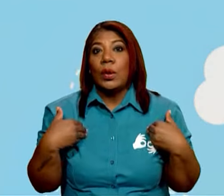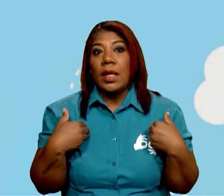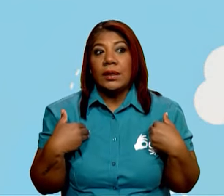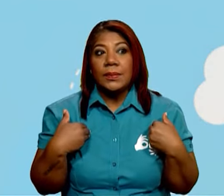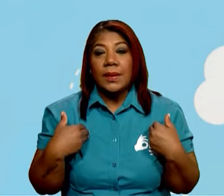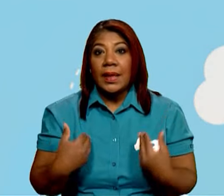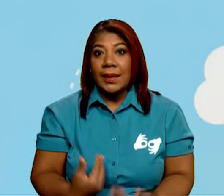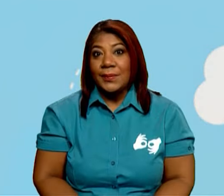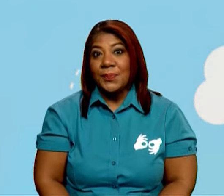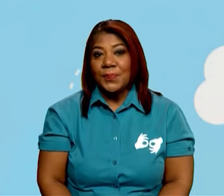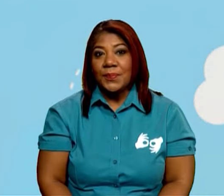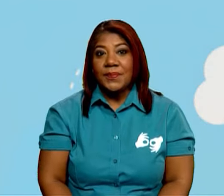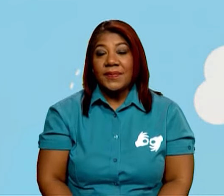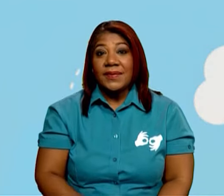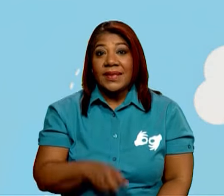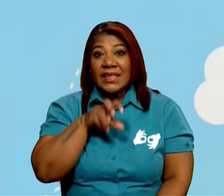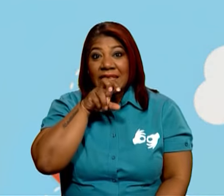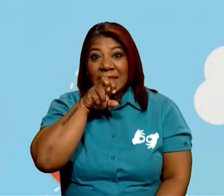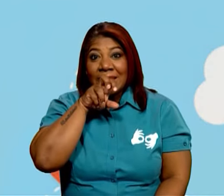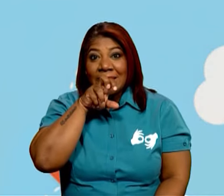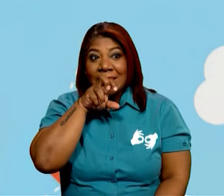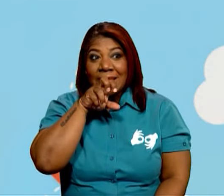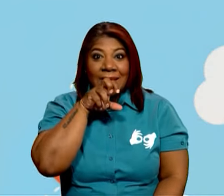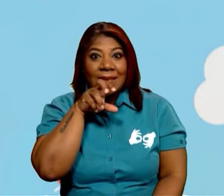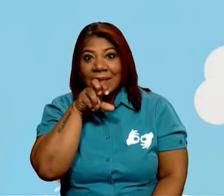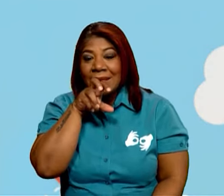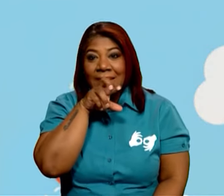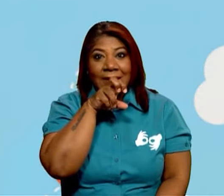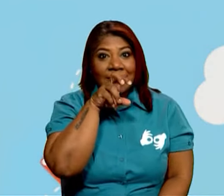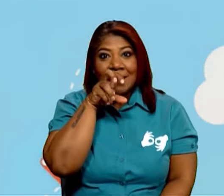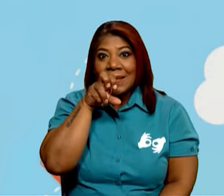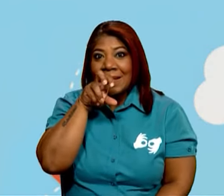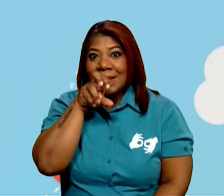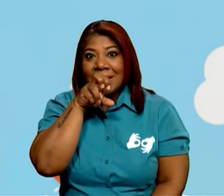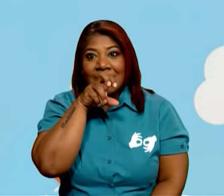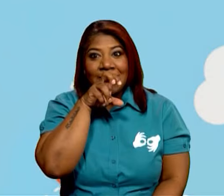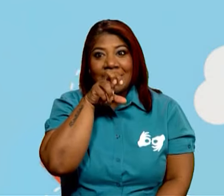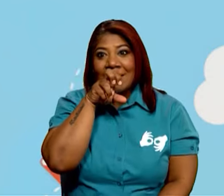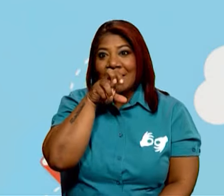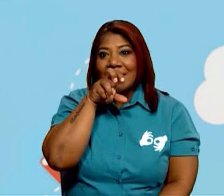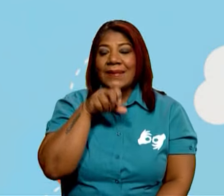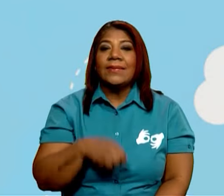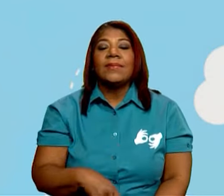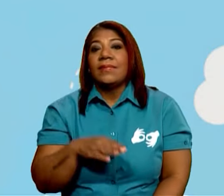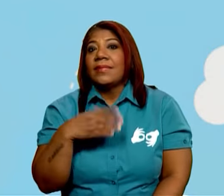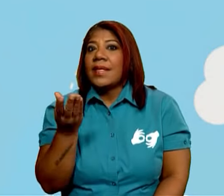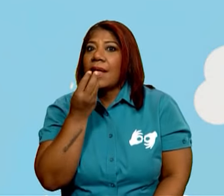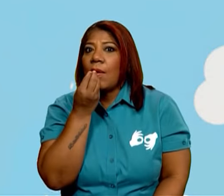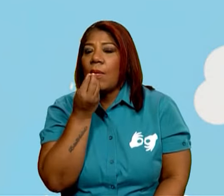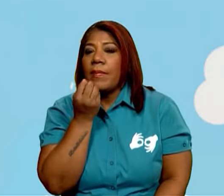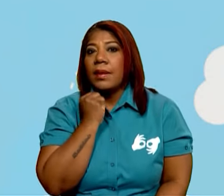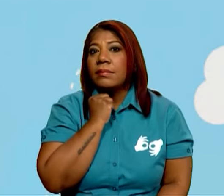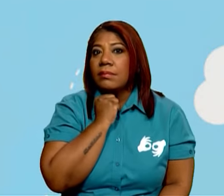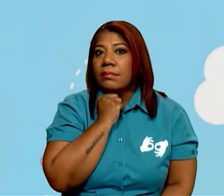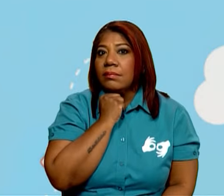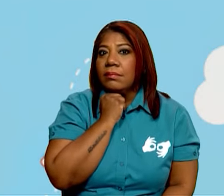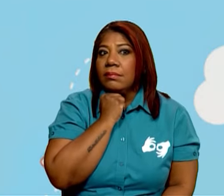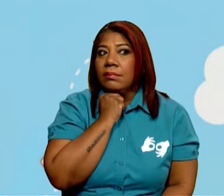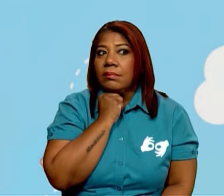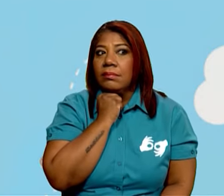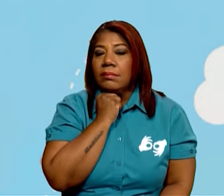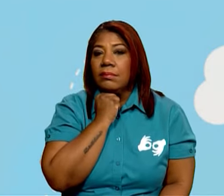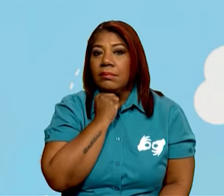a esa ardillita que usted está viendo allí, que es muy interesante. ¿Qué comerá la ardillita? La ardillita come